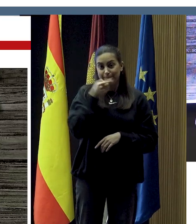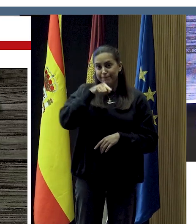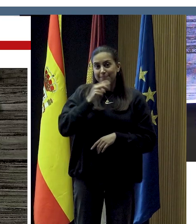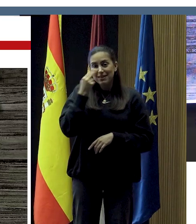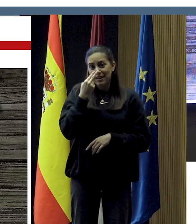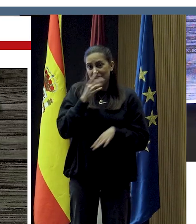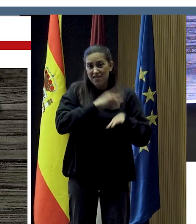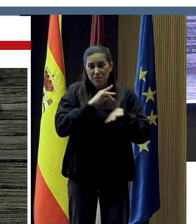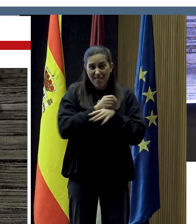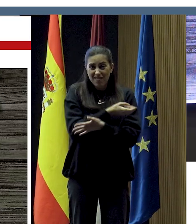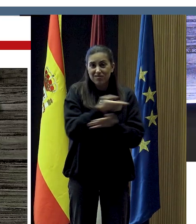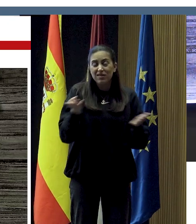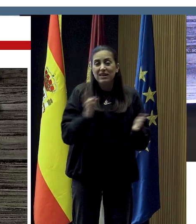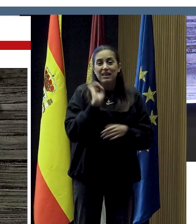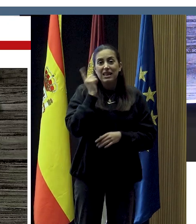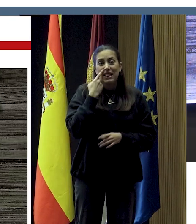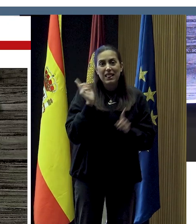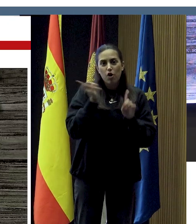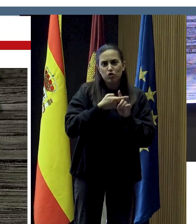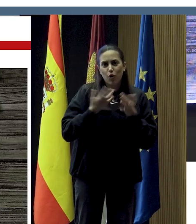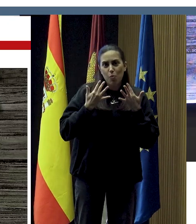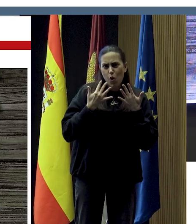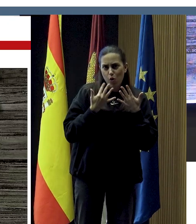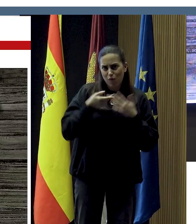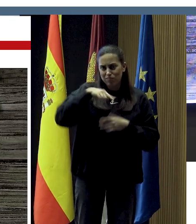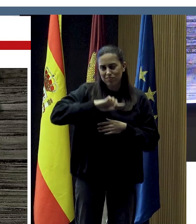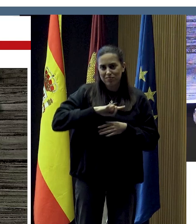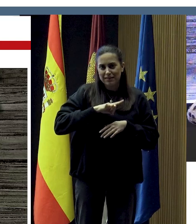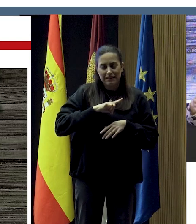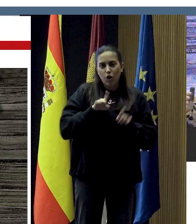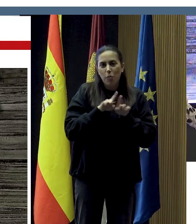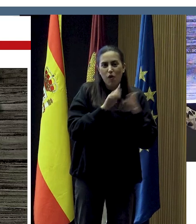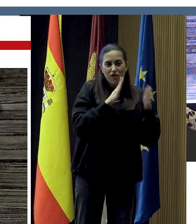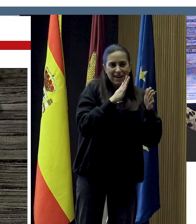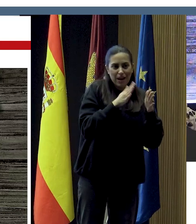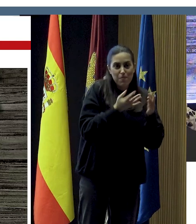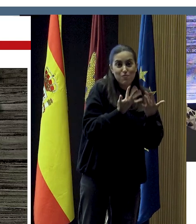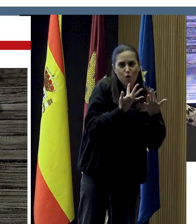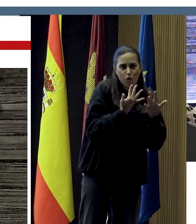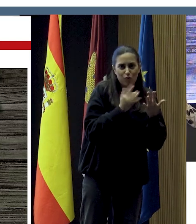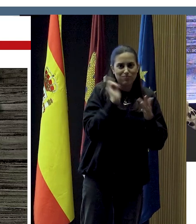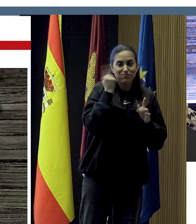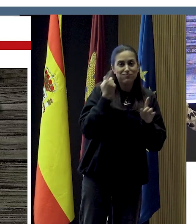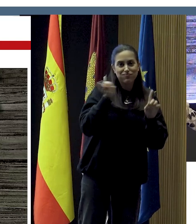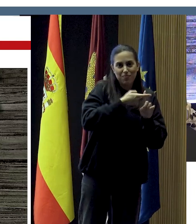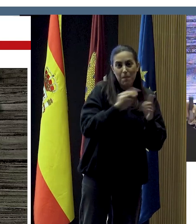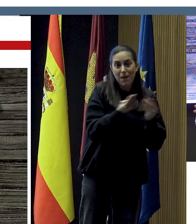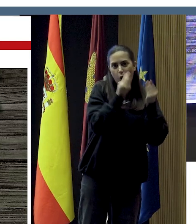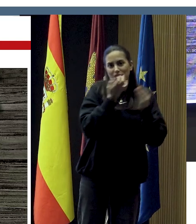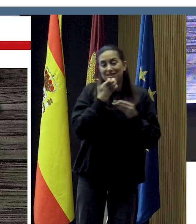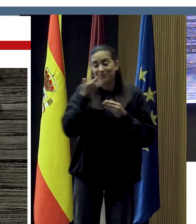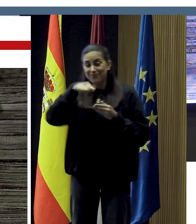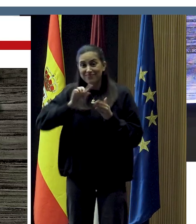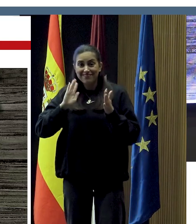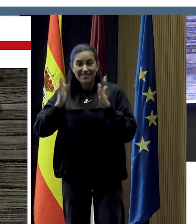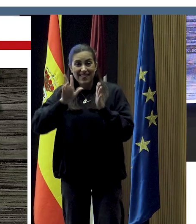cualquier enfermedad, hacer un diagnóstico lo más temprano posible. Cuando ya estamos en estadios muy tardíos de las enfermedades, de las demencias,